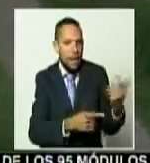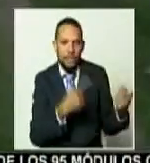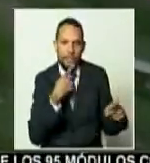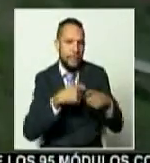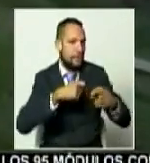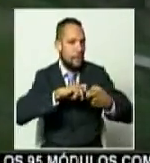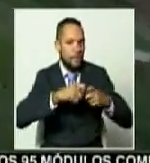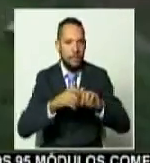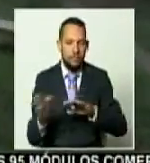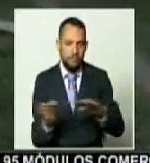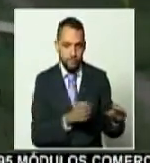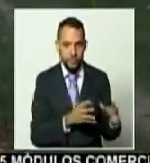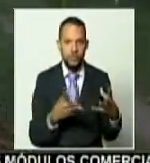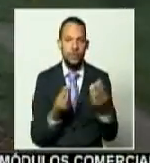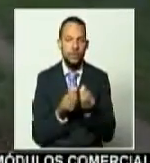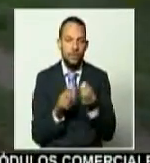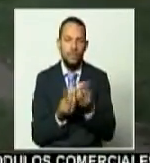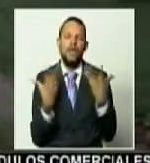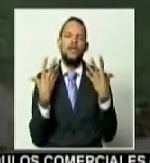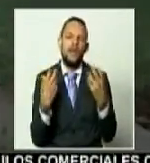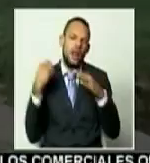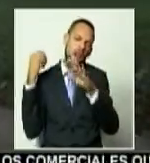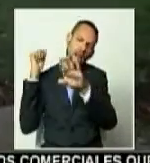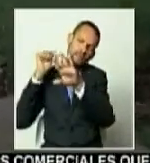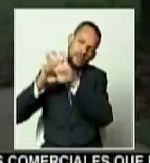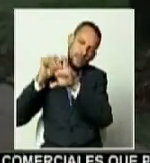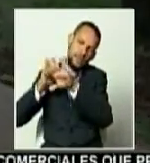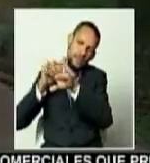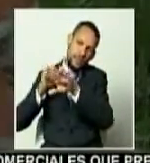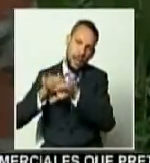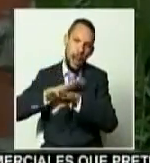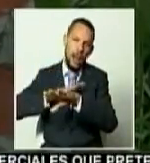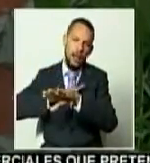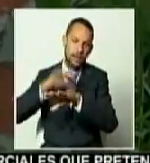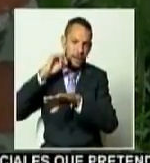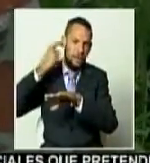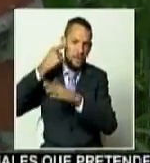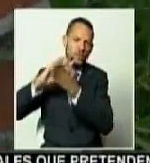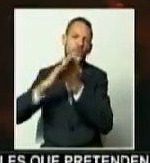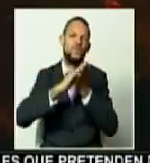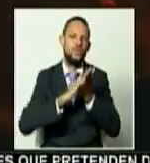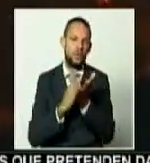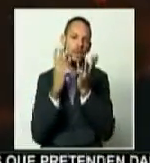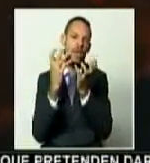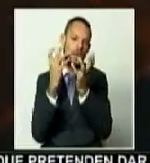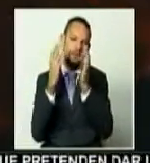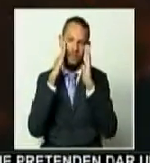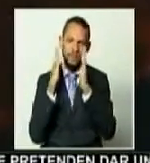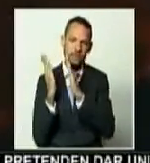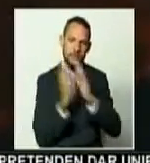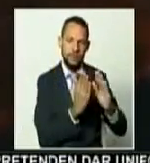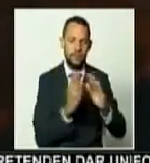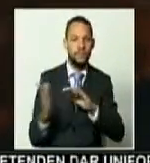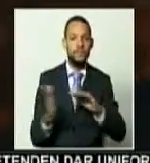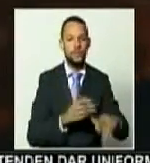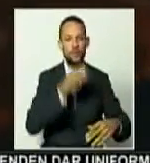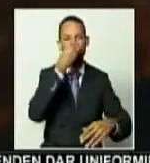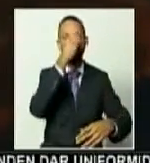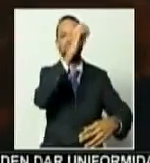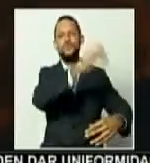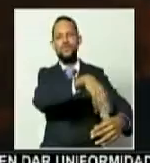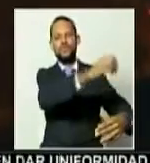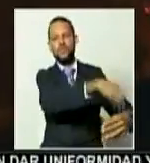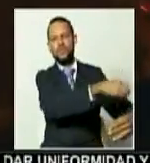la comunidad quiere regresar a su parque, pero le piden a las autoridades que ayuden a recuperarlo. Basuras y escombros están